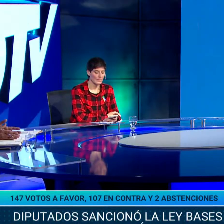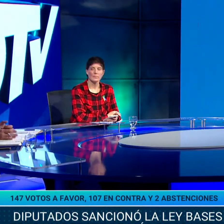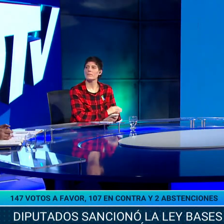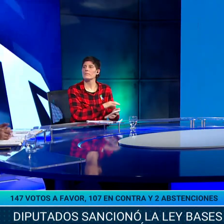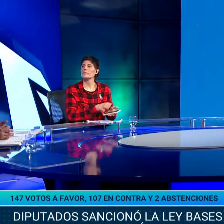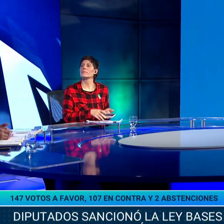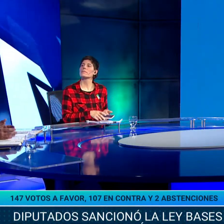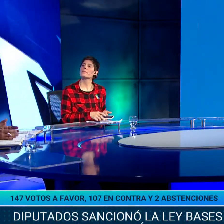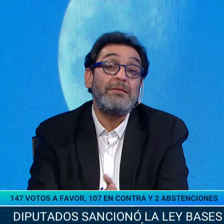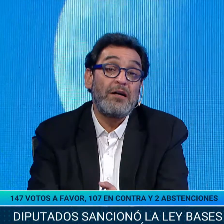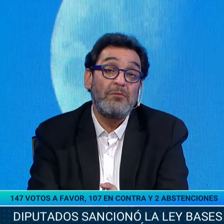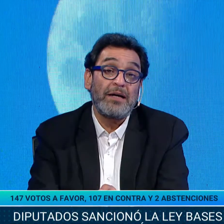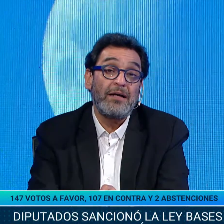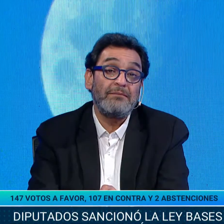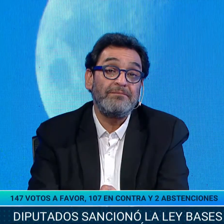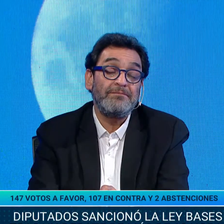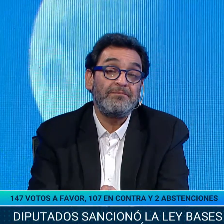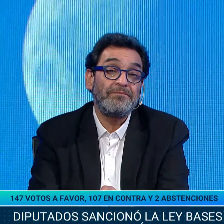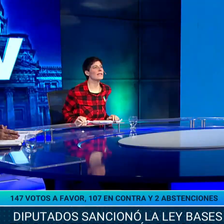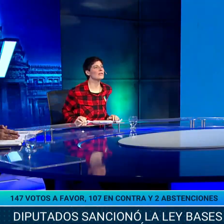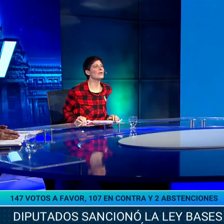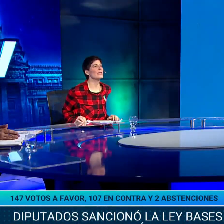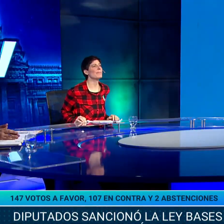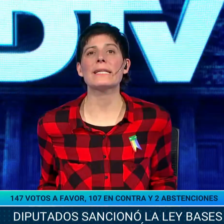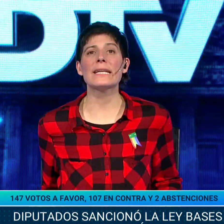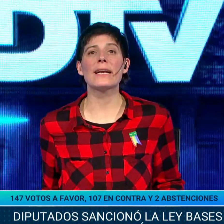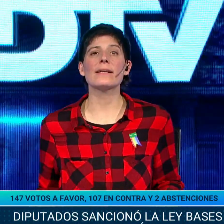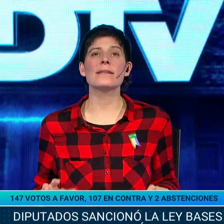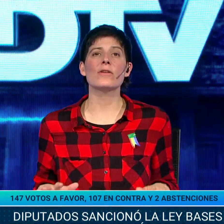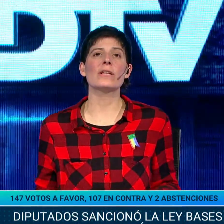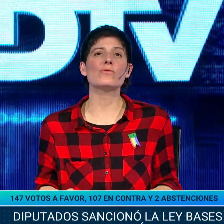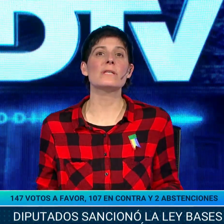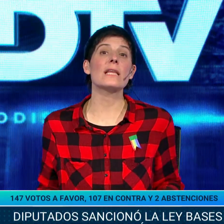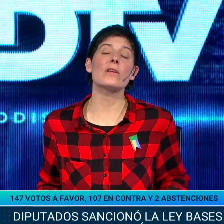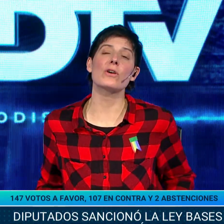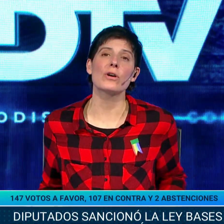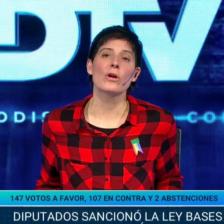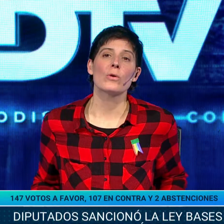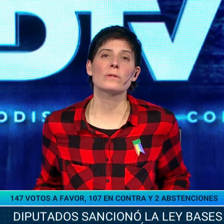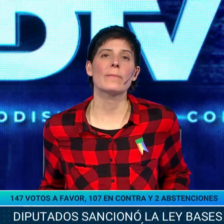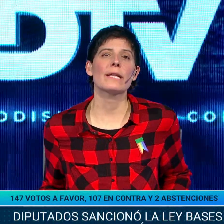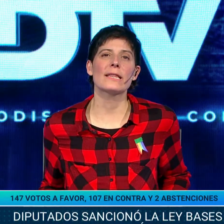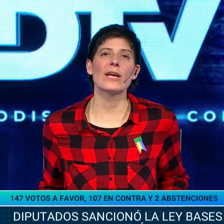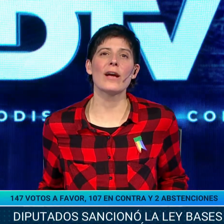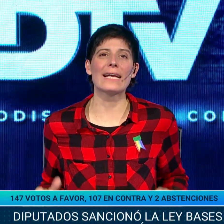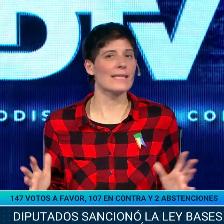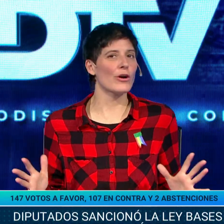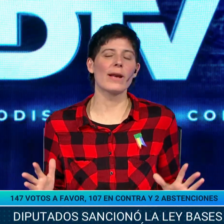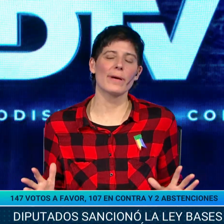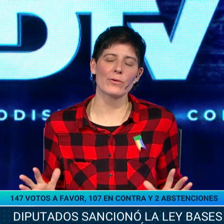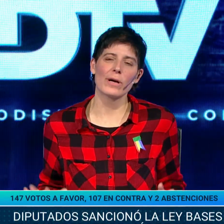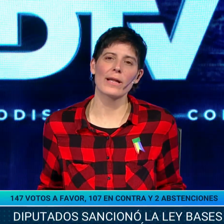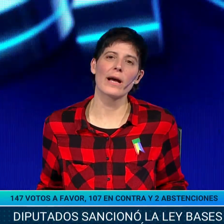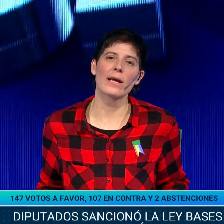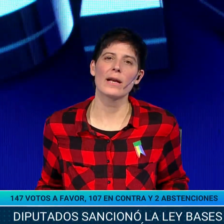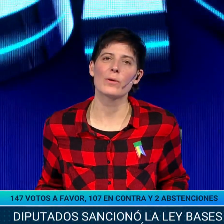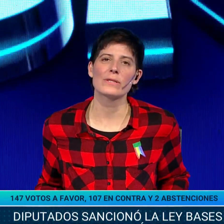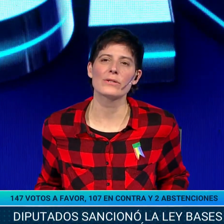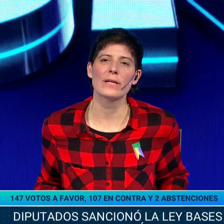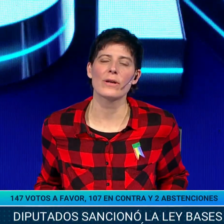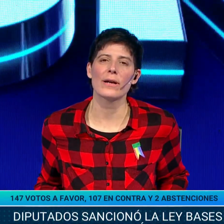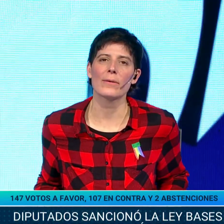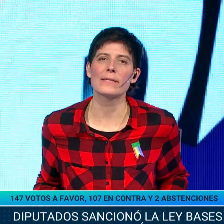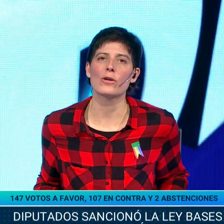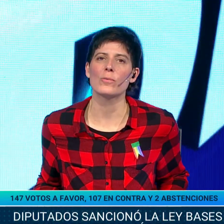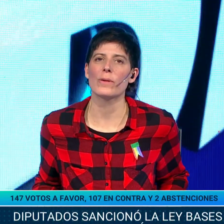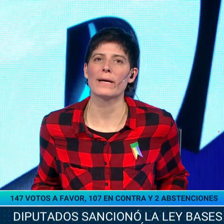tributarios, la negociación a veces es doblemente más compleja. Exactamente, esto es parte del análisis de lo que ha sucedido justamente hasta hoy a la madrugada en la